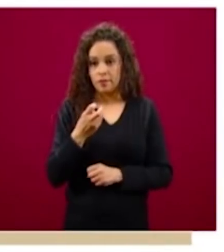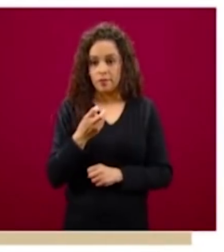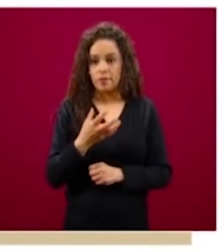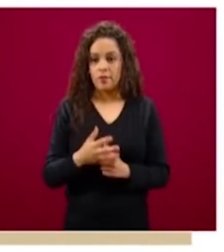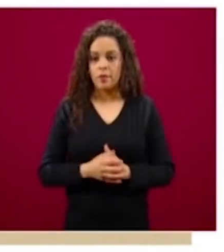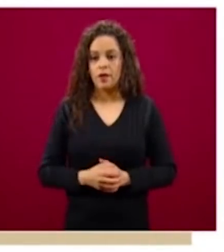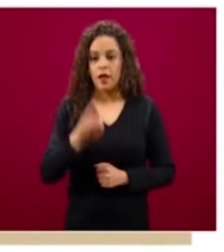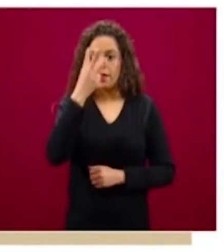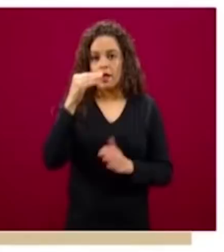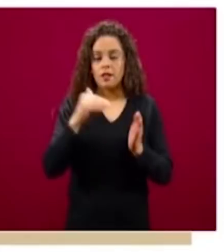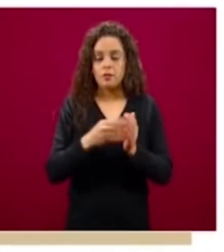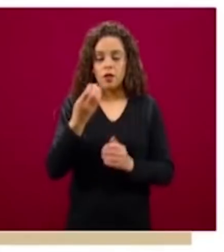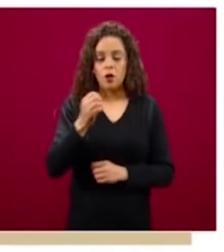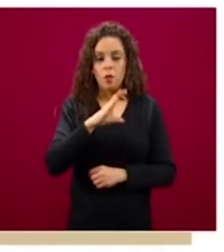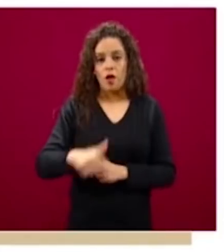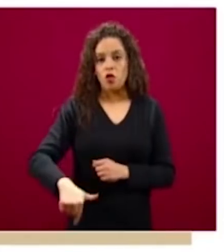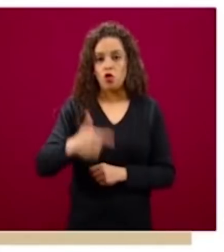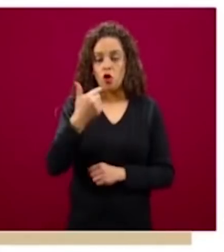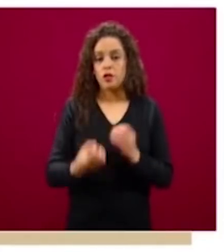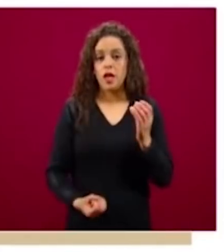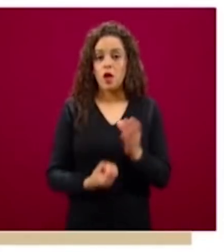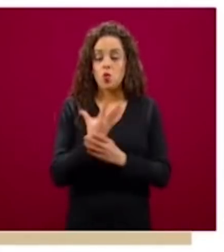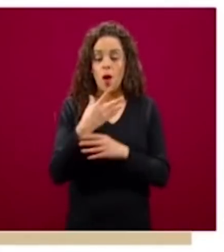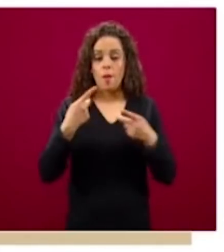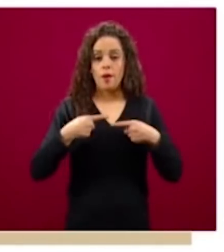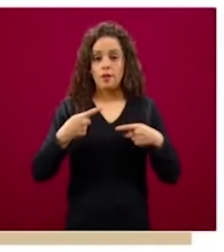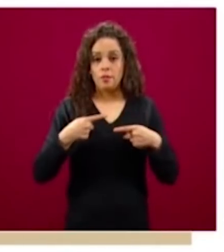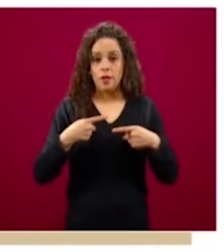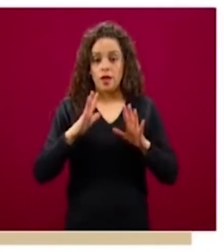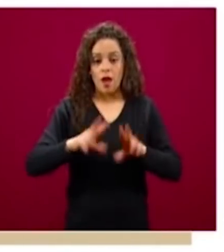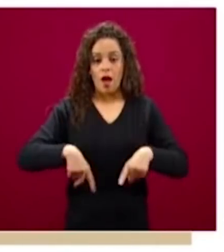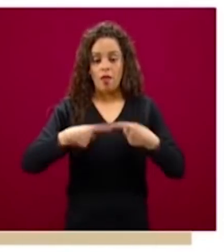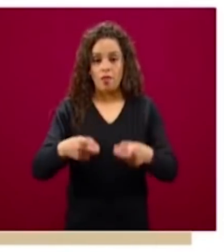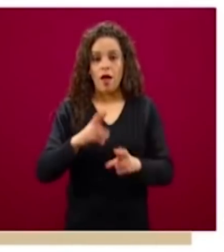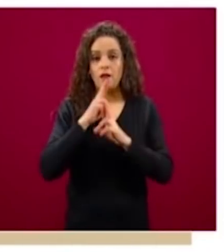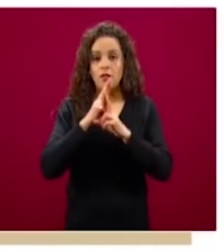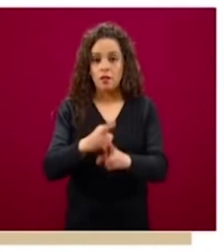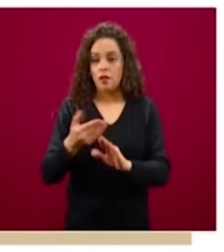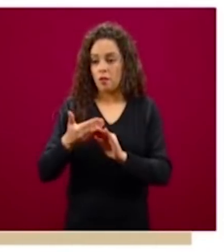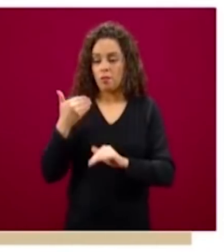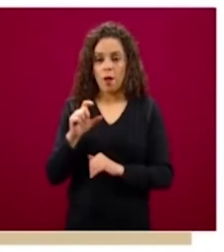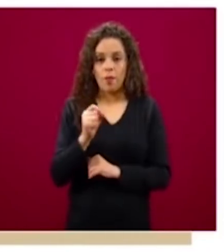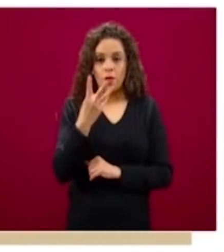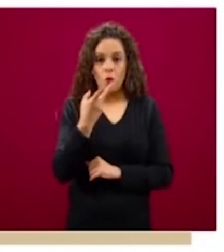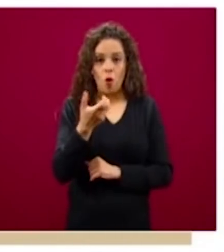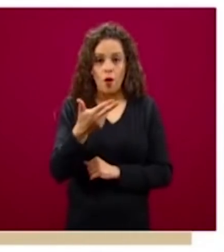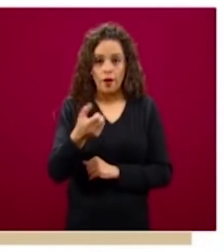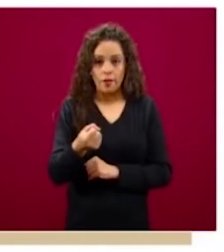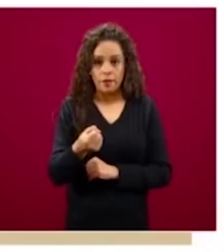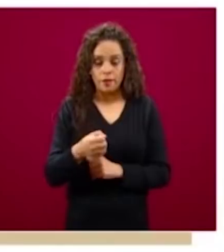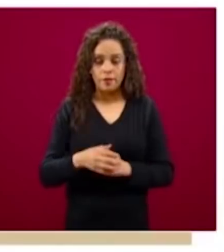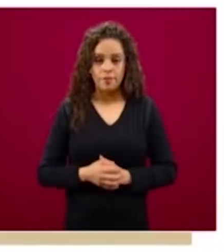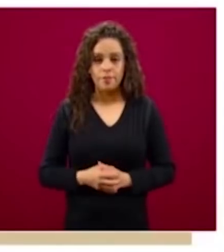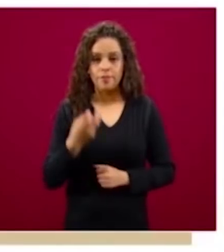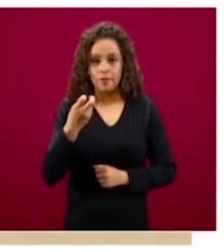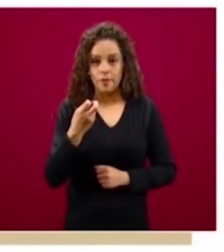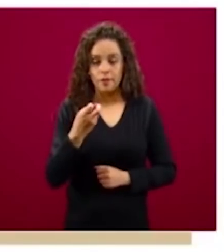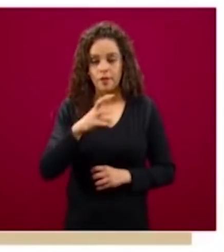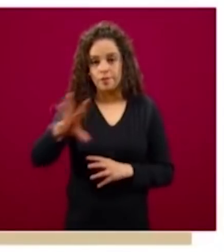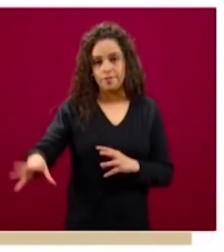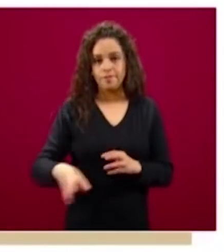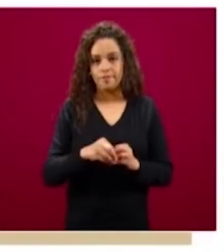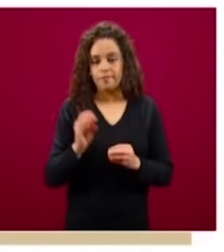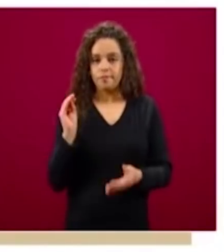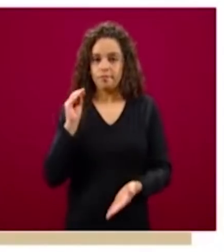3.912 nuevos casos que su resultado se emitió en las últimas 24 horas, y por eso aparecen en la